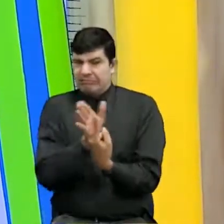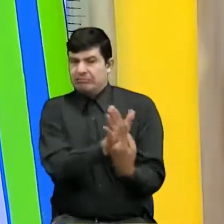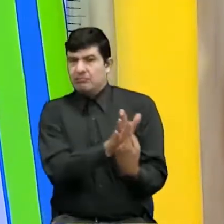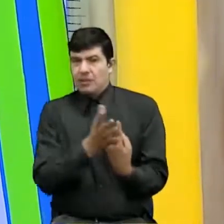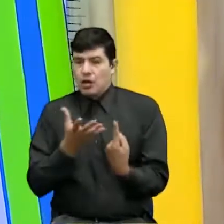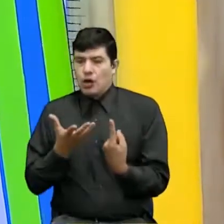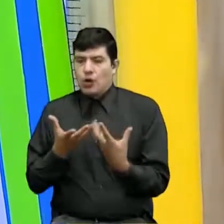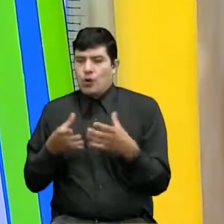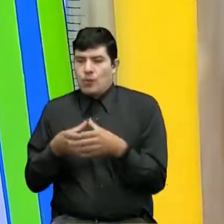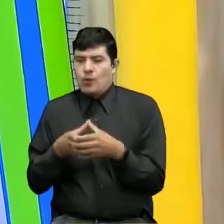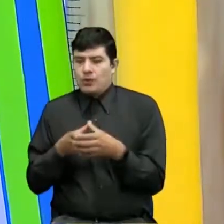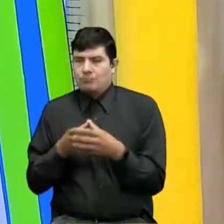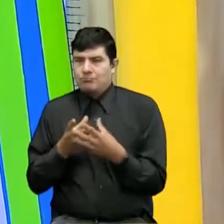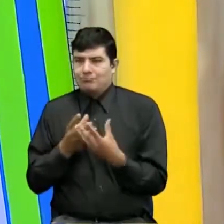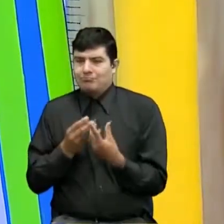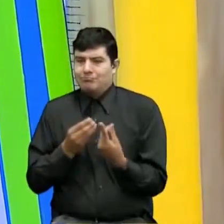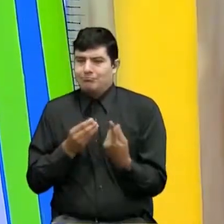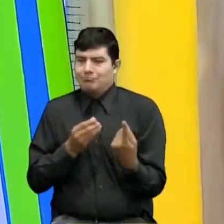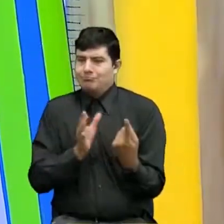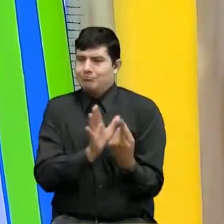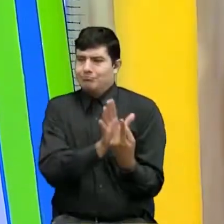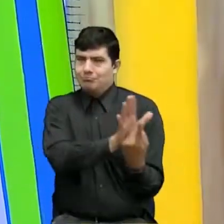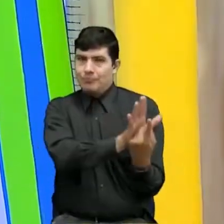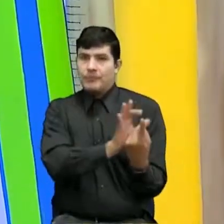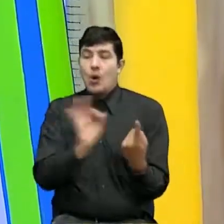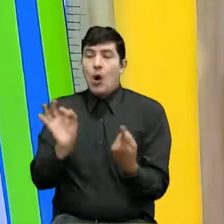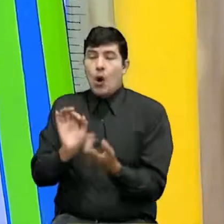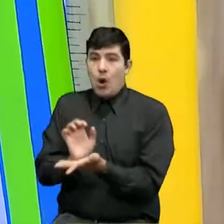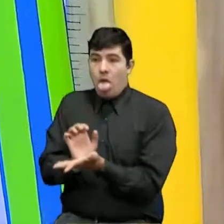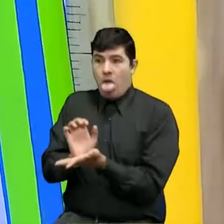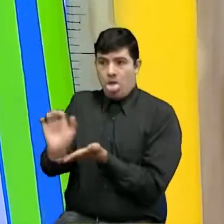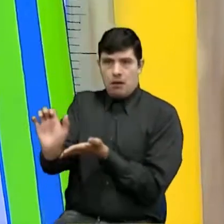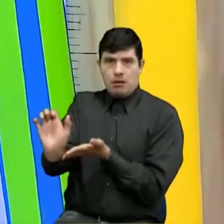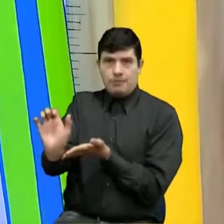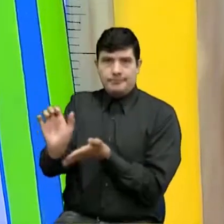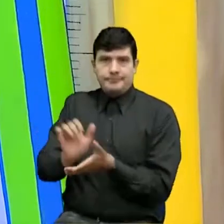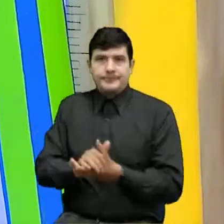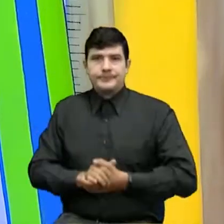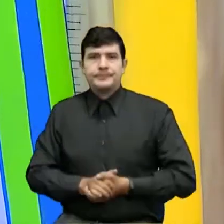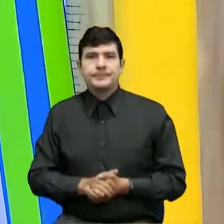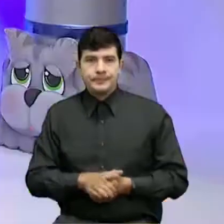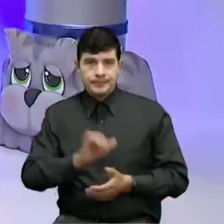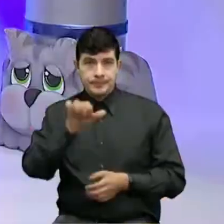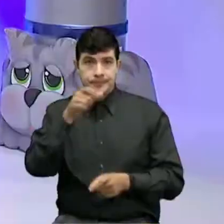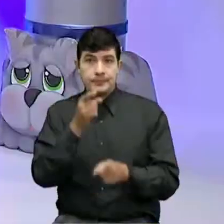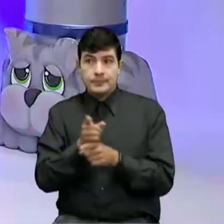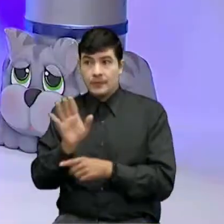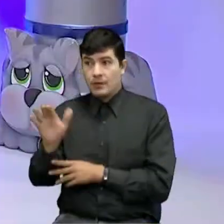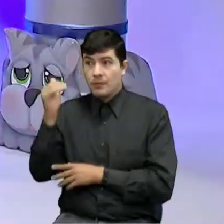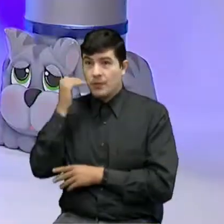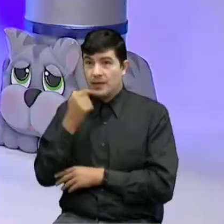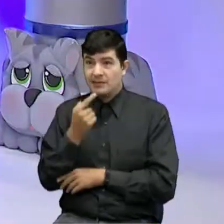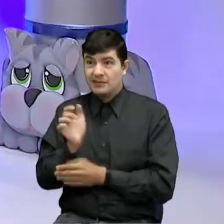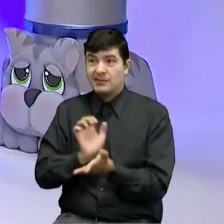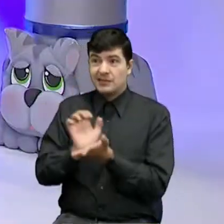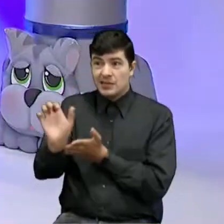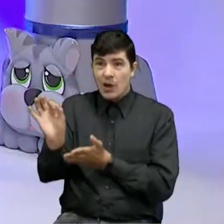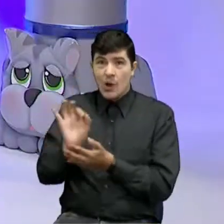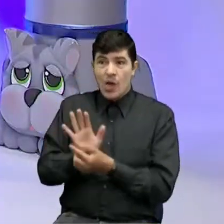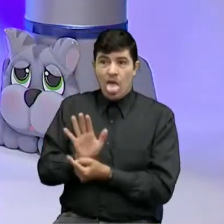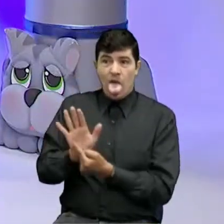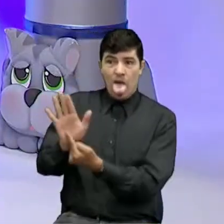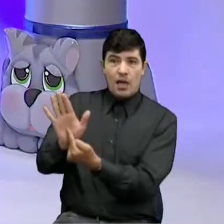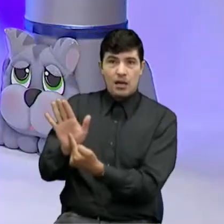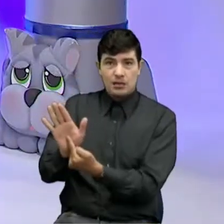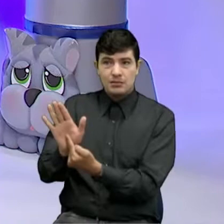palabras porque estos temas los tocaba o hacía referencia la señora Ana, ¿no? La discriminación, la exclusión